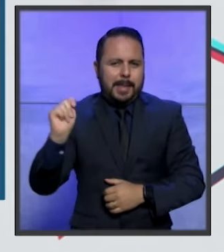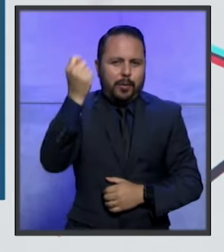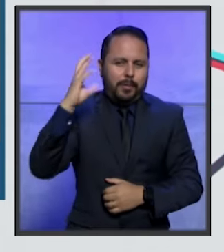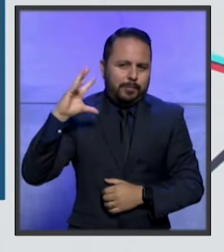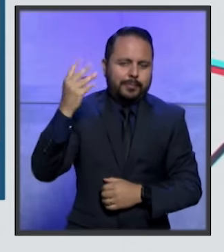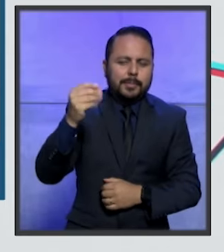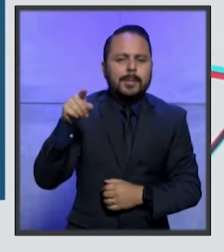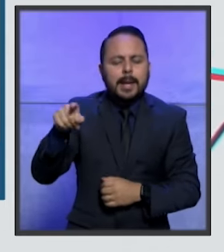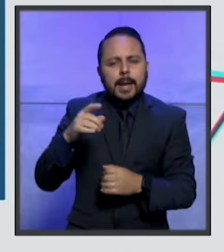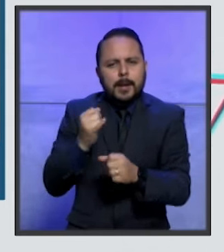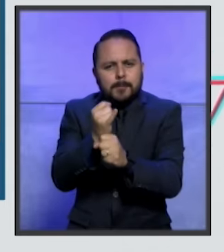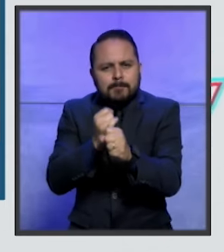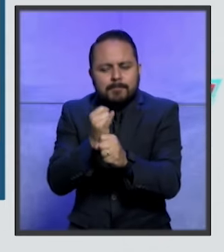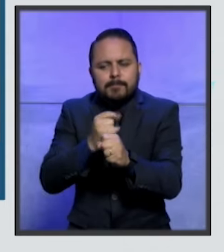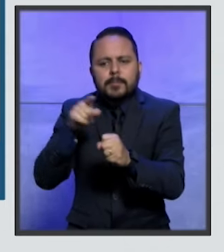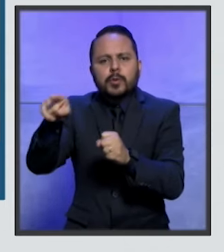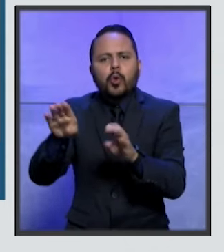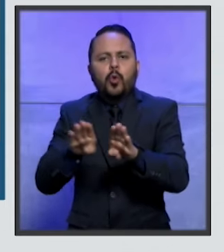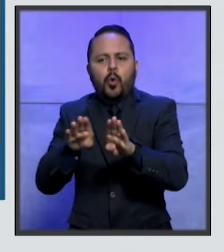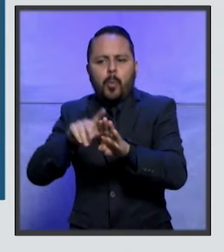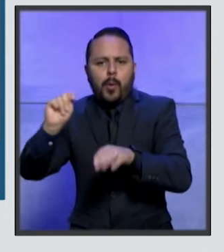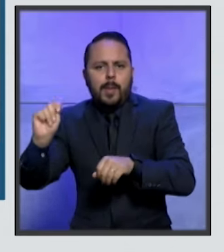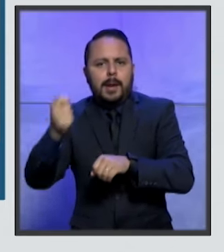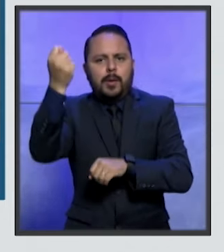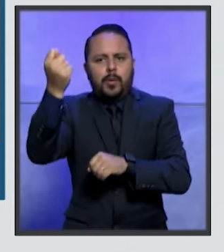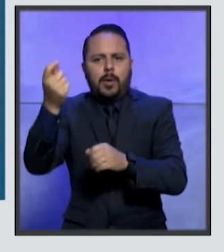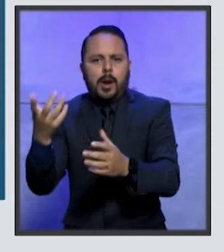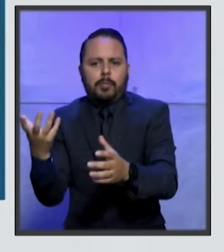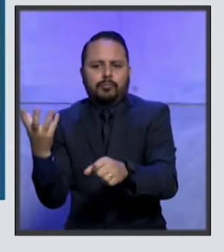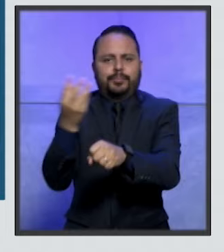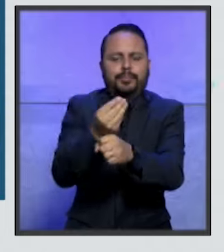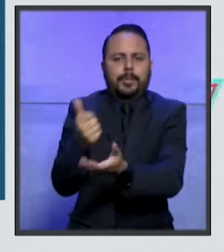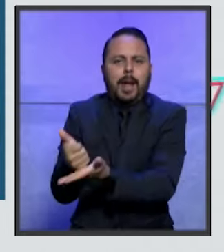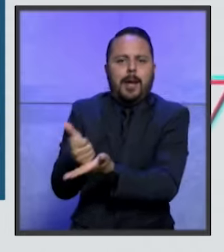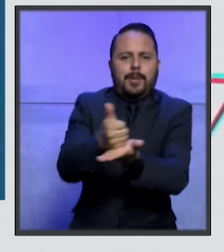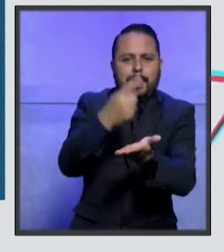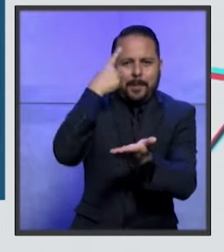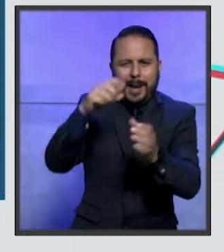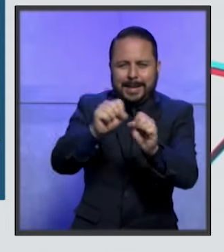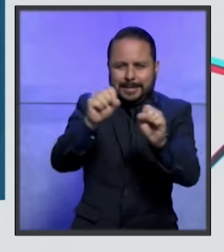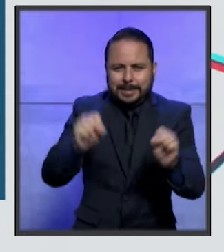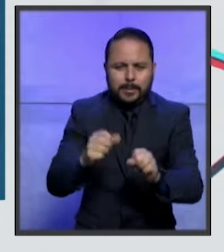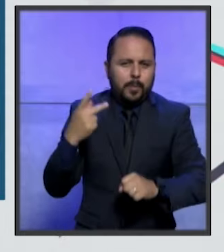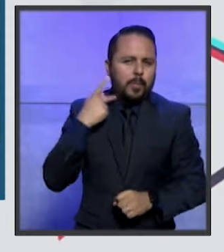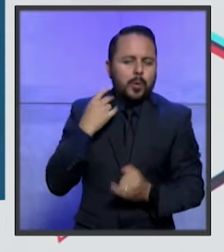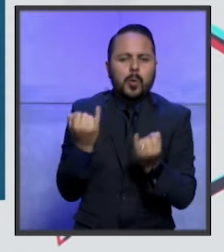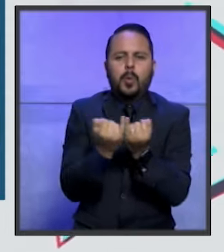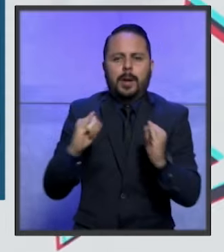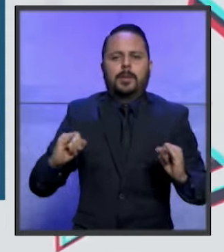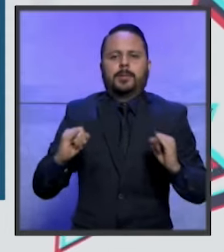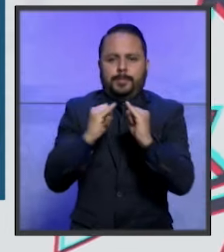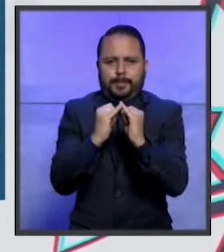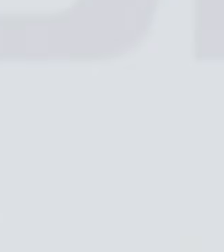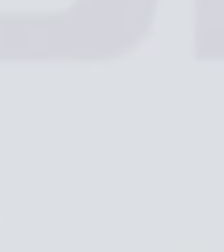que se analizará la influencia de la tecnología en la transformación del sistema político e